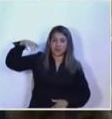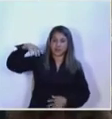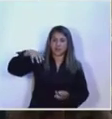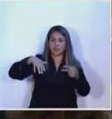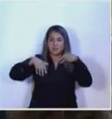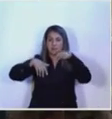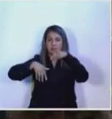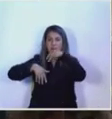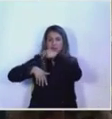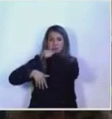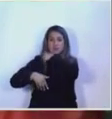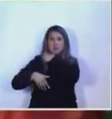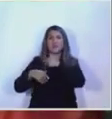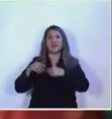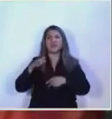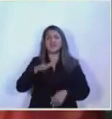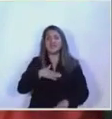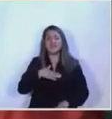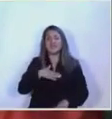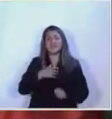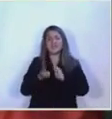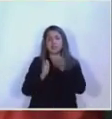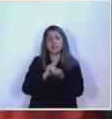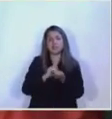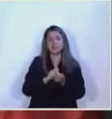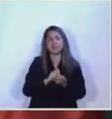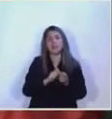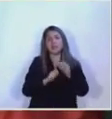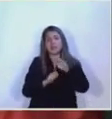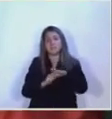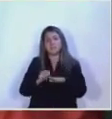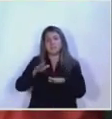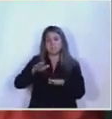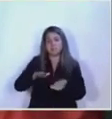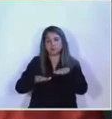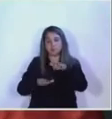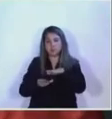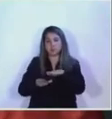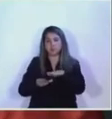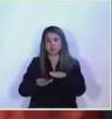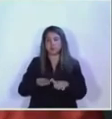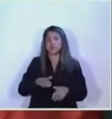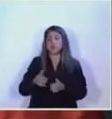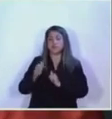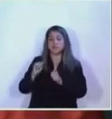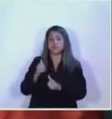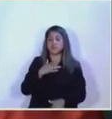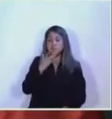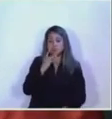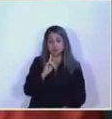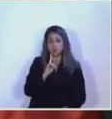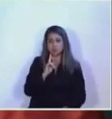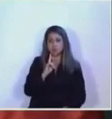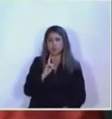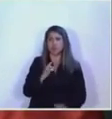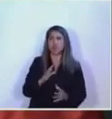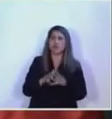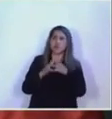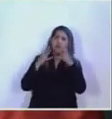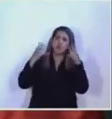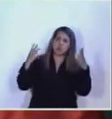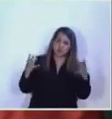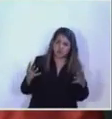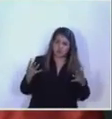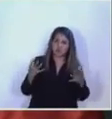transformaciones paso a paso. El desafío no es menor, pues supone abordar temas como todos los ya mencionados y que en su